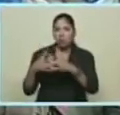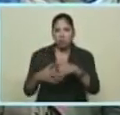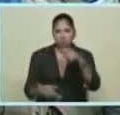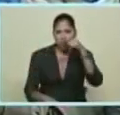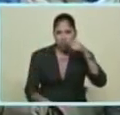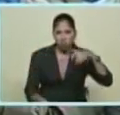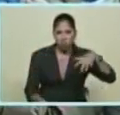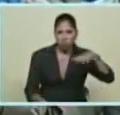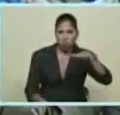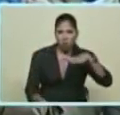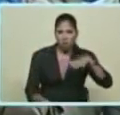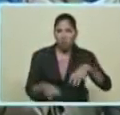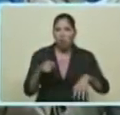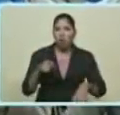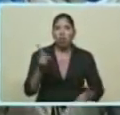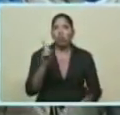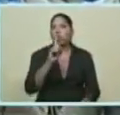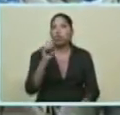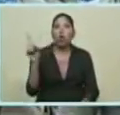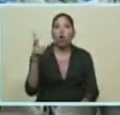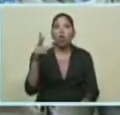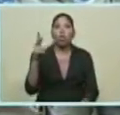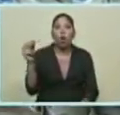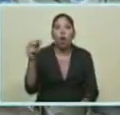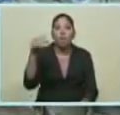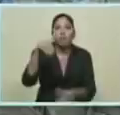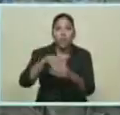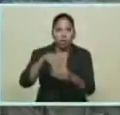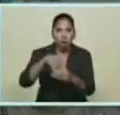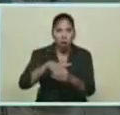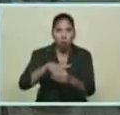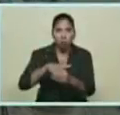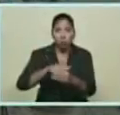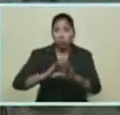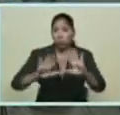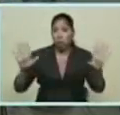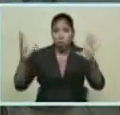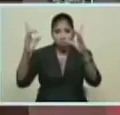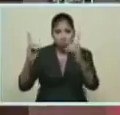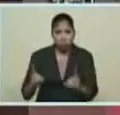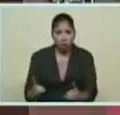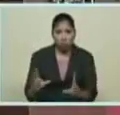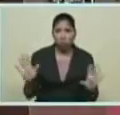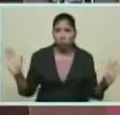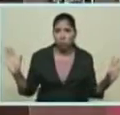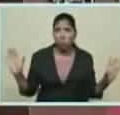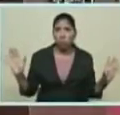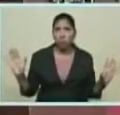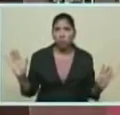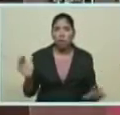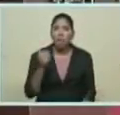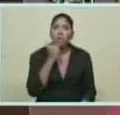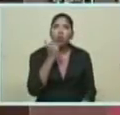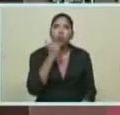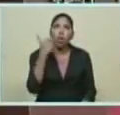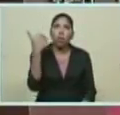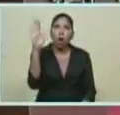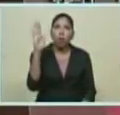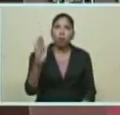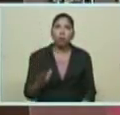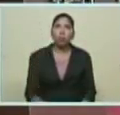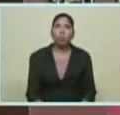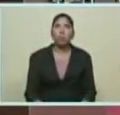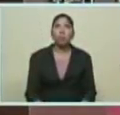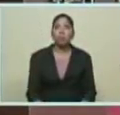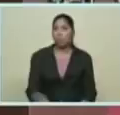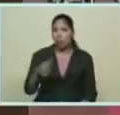a votar y punto. Ellos determinaron, como son ellos abusivamente, que el